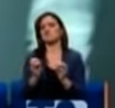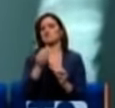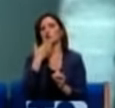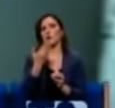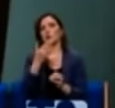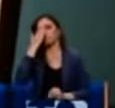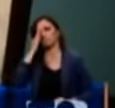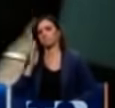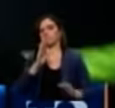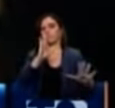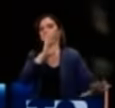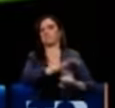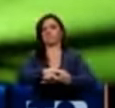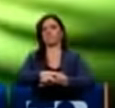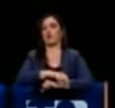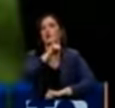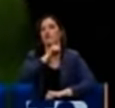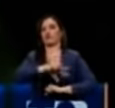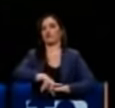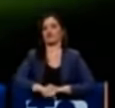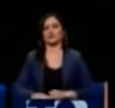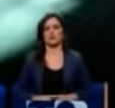para enfrentar a la delincuencia.